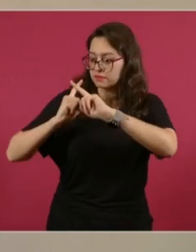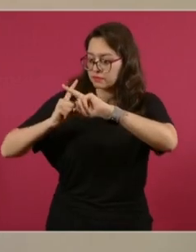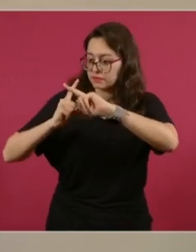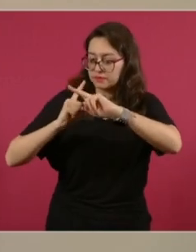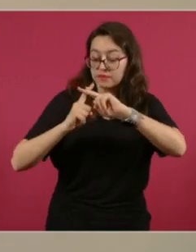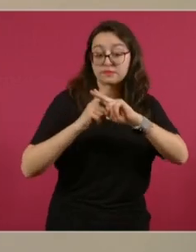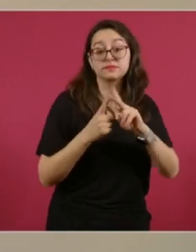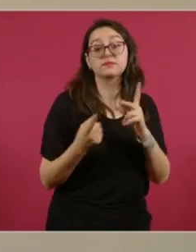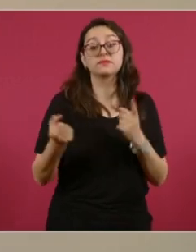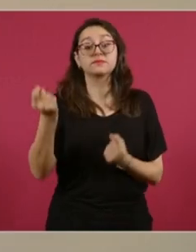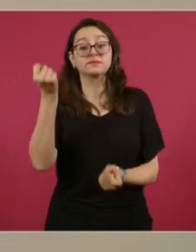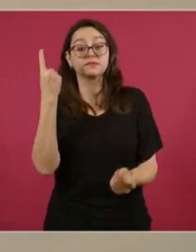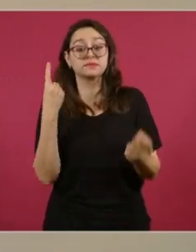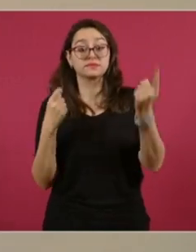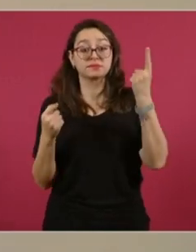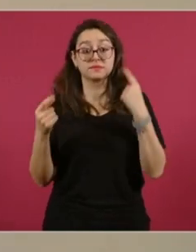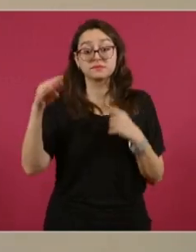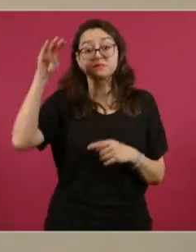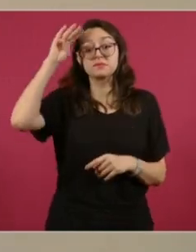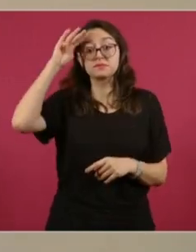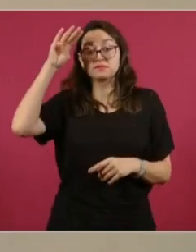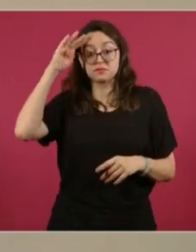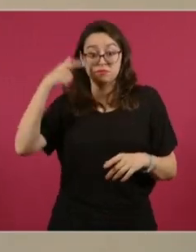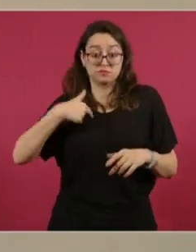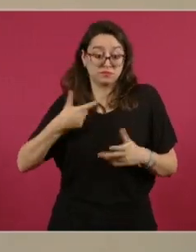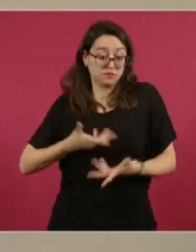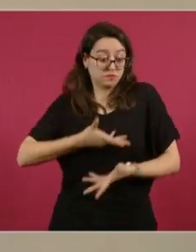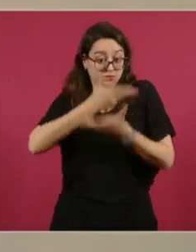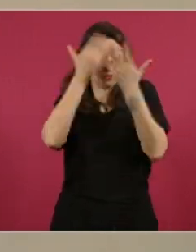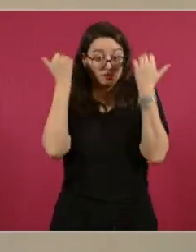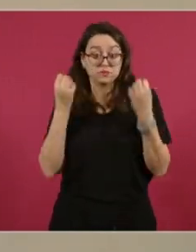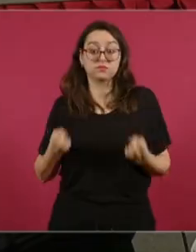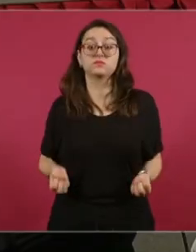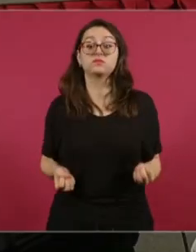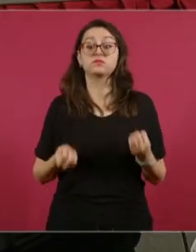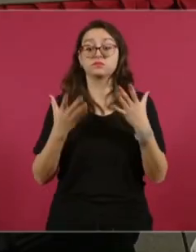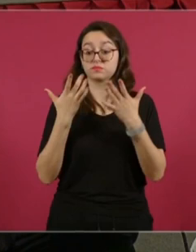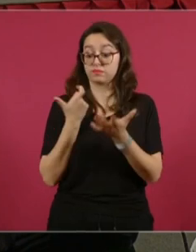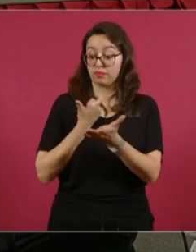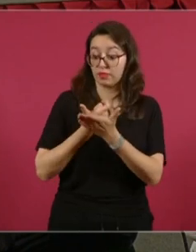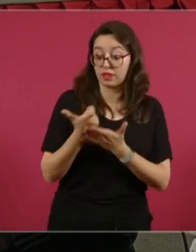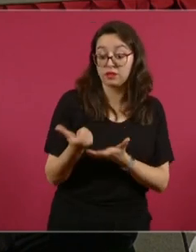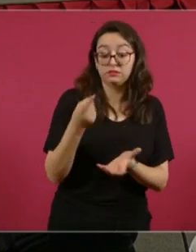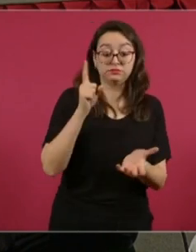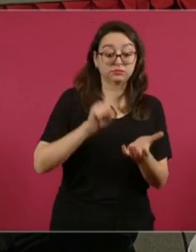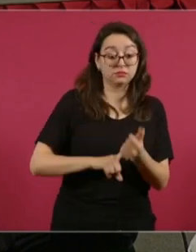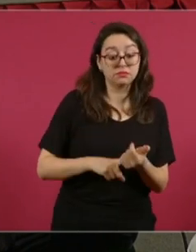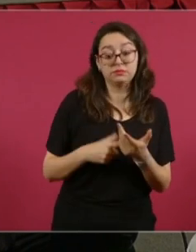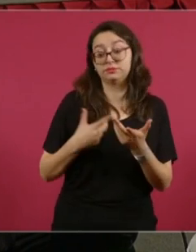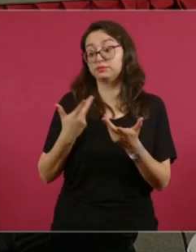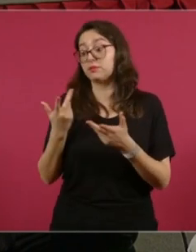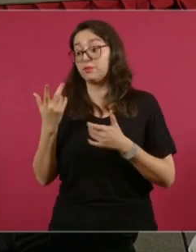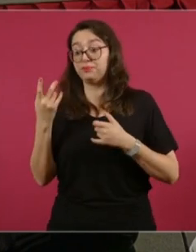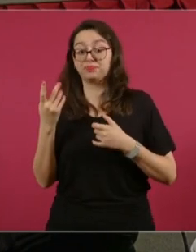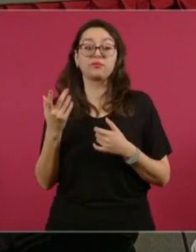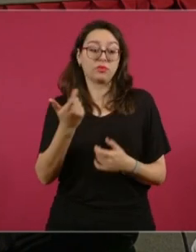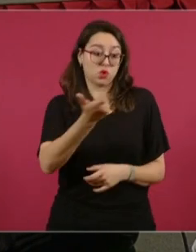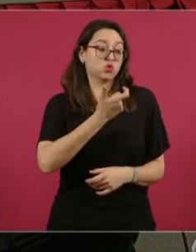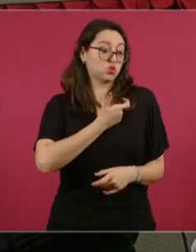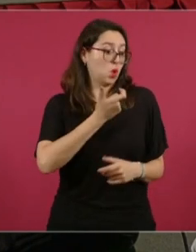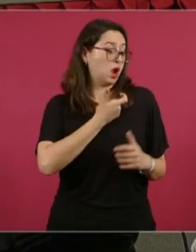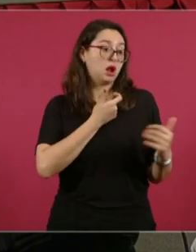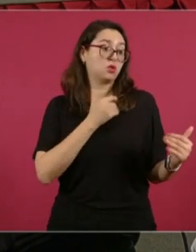el pretexto ha sido no sabemos cuánto se gana, no sabemos qué se integra dentro de ese salario. Entonces, que la